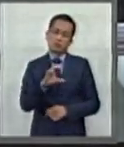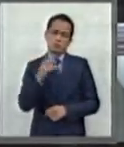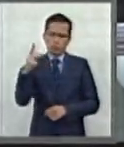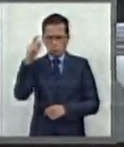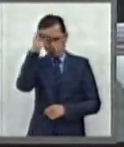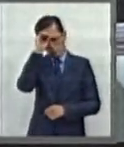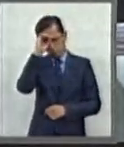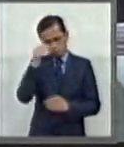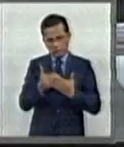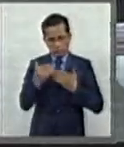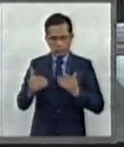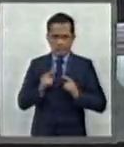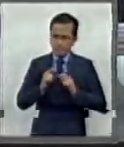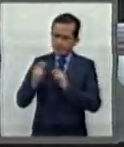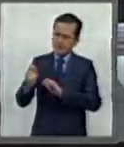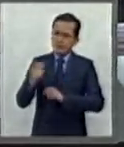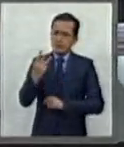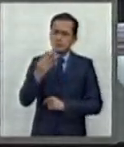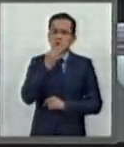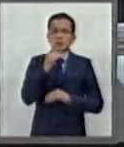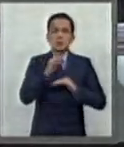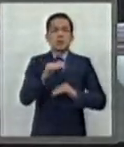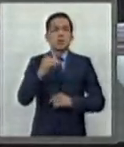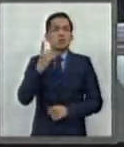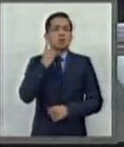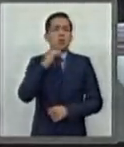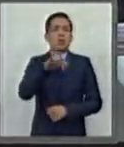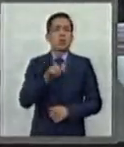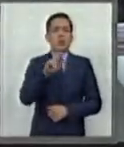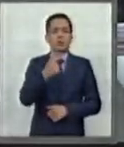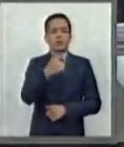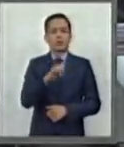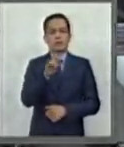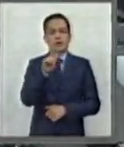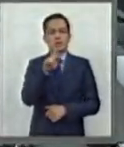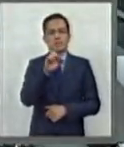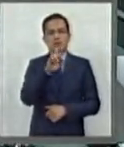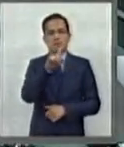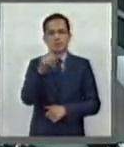de la palabra por 3 minutos el diputado Jorge Álvarez Maínez.